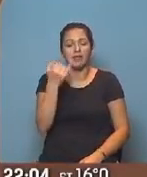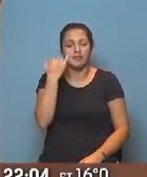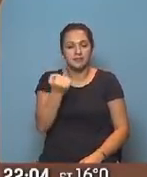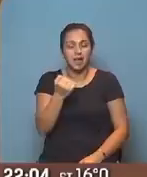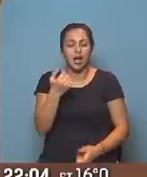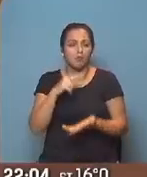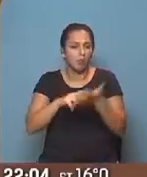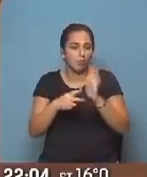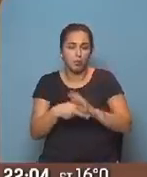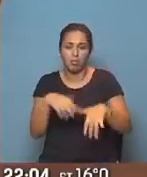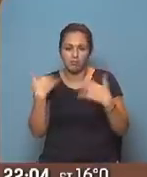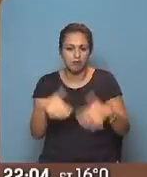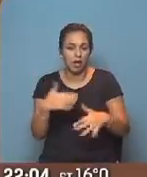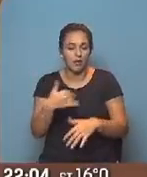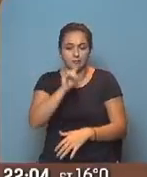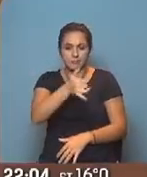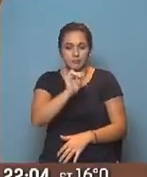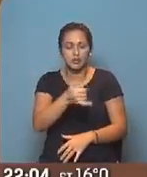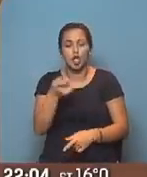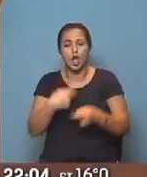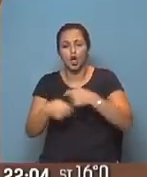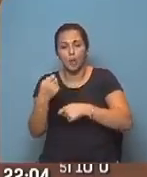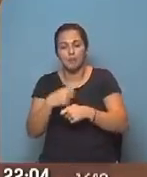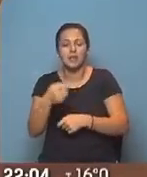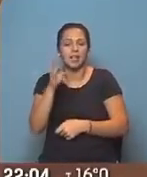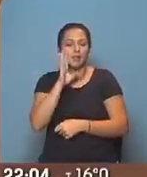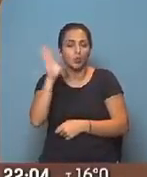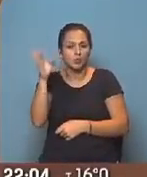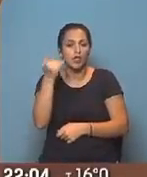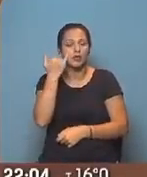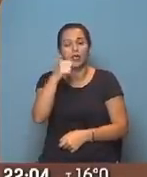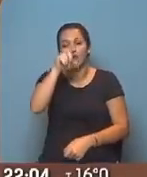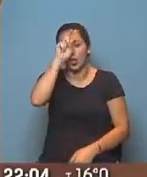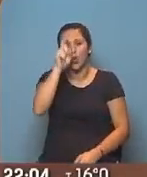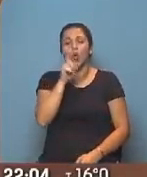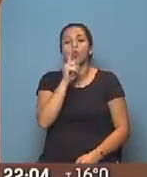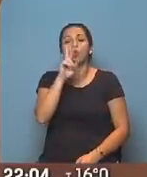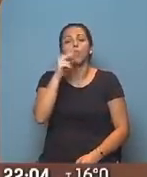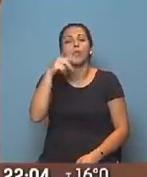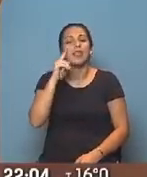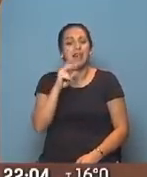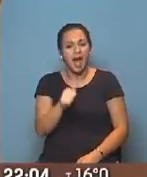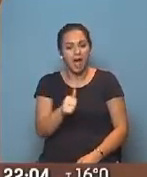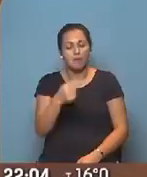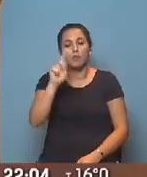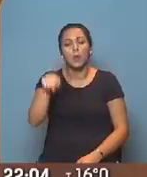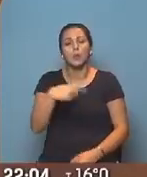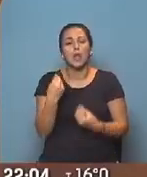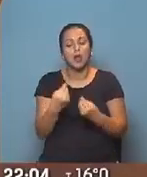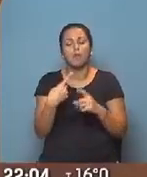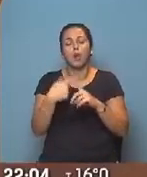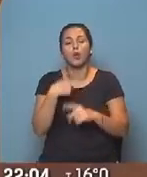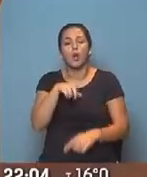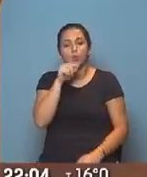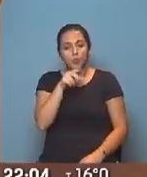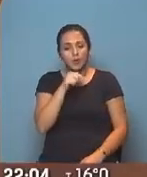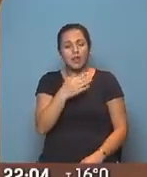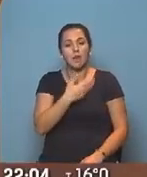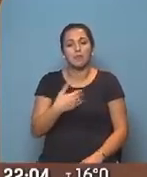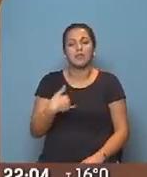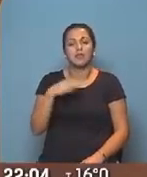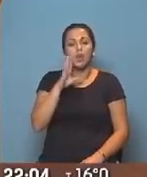una crisis asimétrica comercial entre Estados Unidos y Turquía, que se derivó de aquel famoso tuit en donde Donald